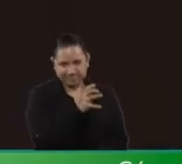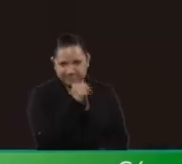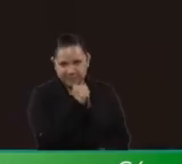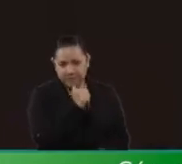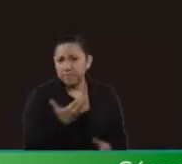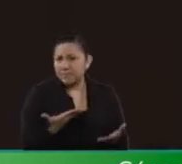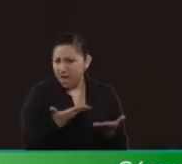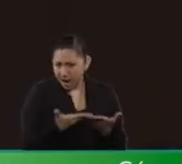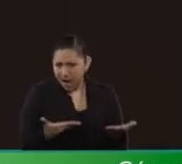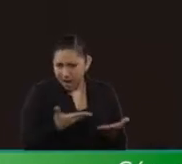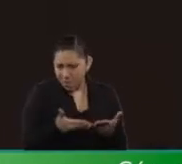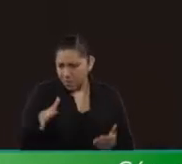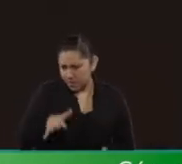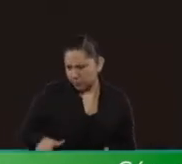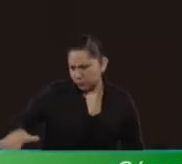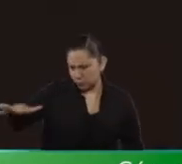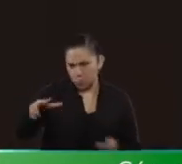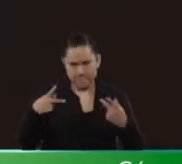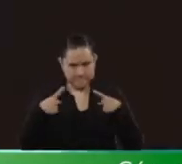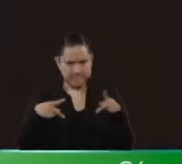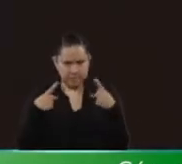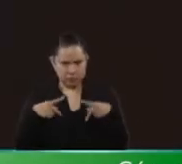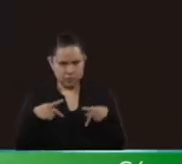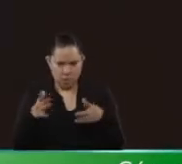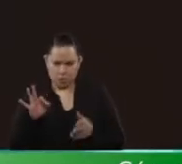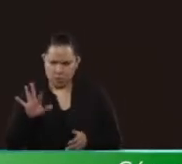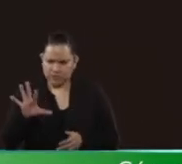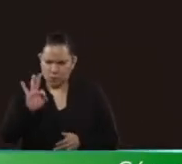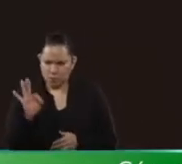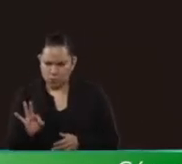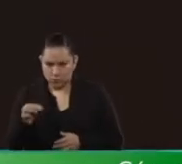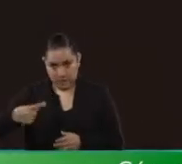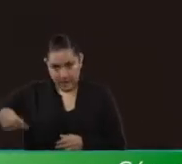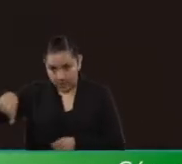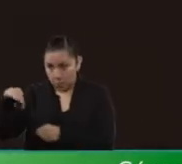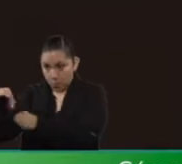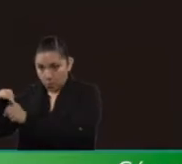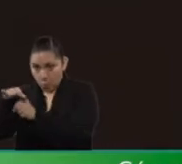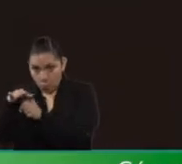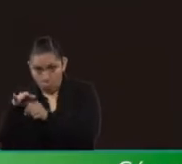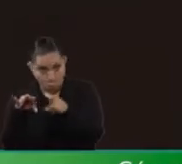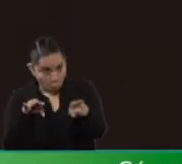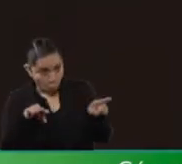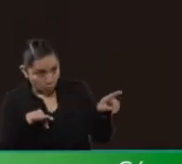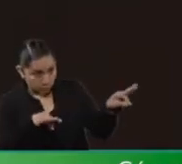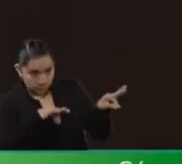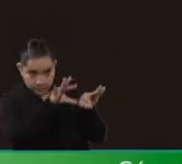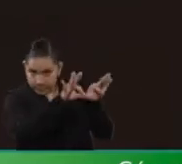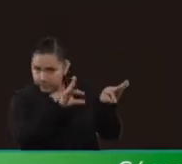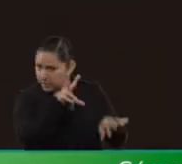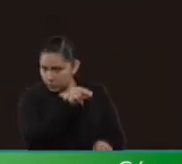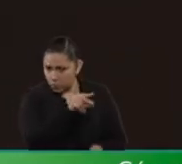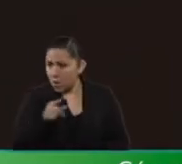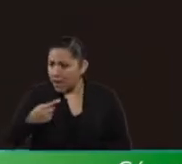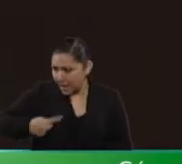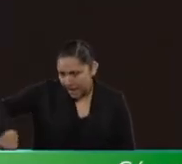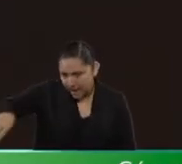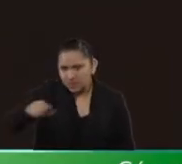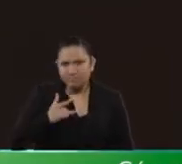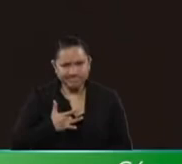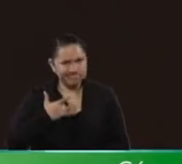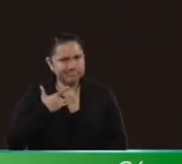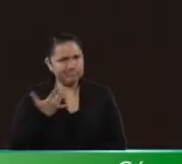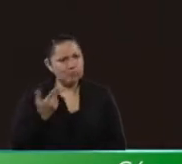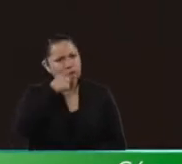45% de la población que no votó por ustedes está profundamente lastimada por la mala conducción